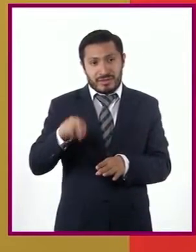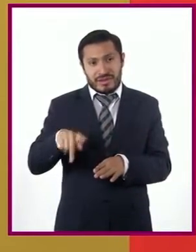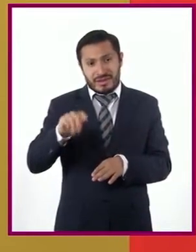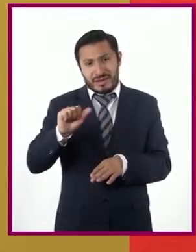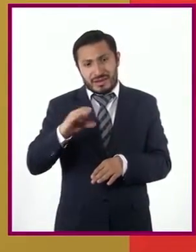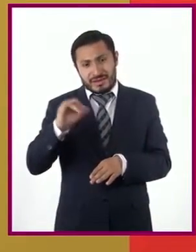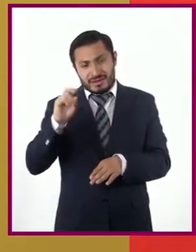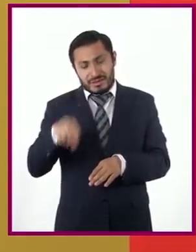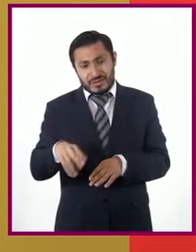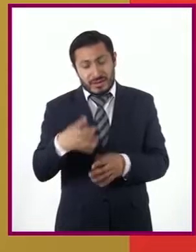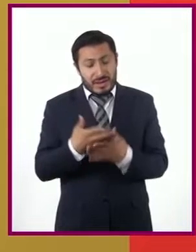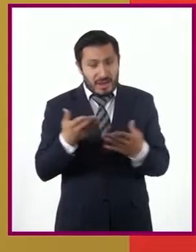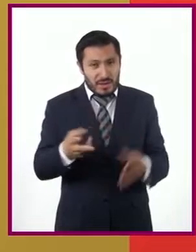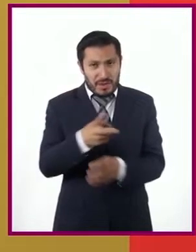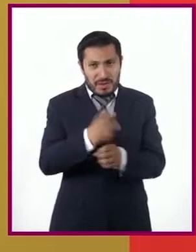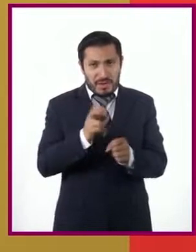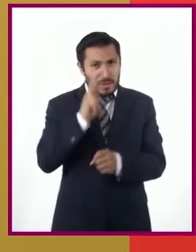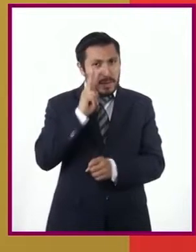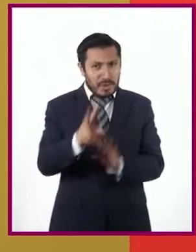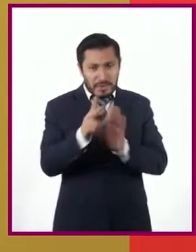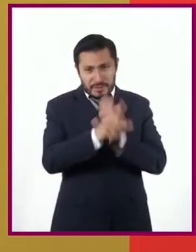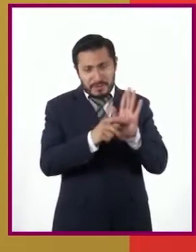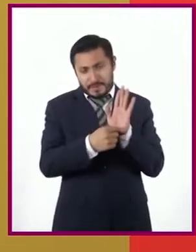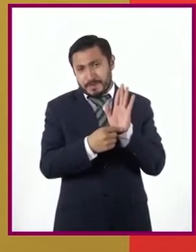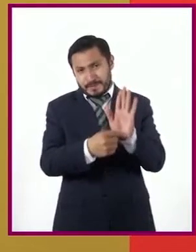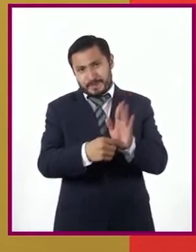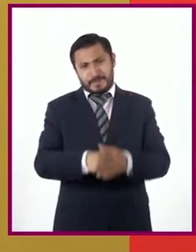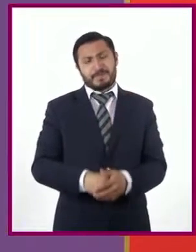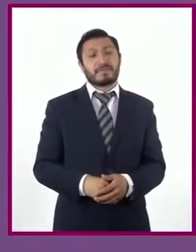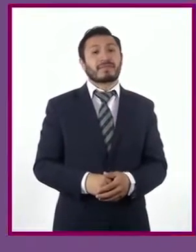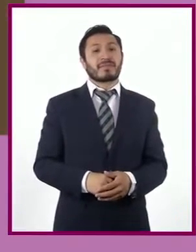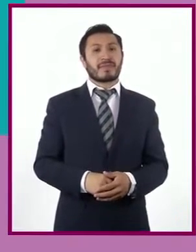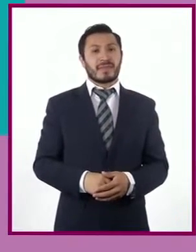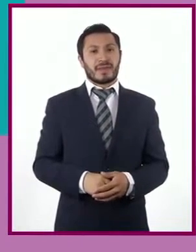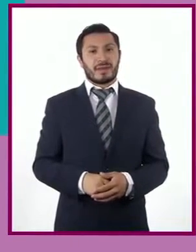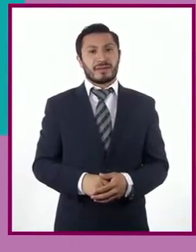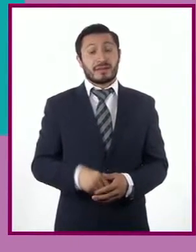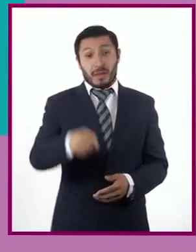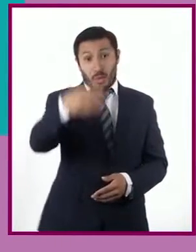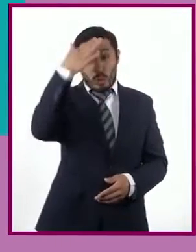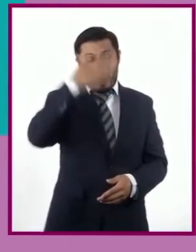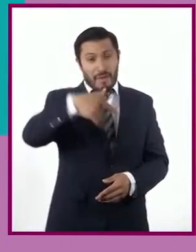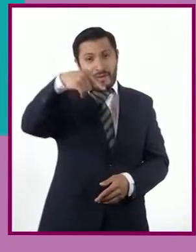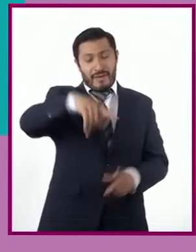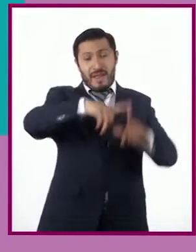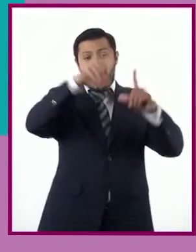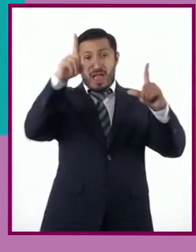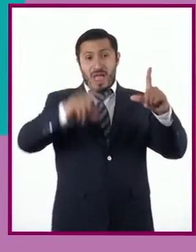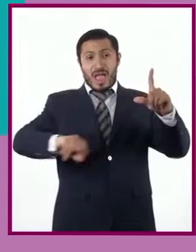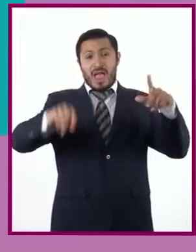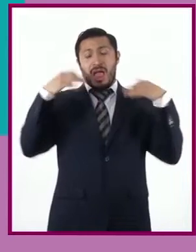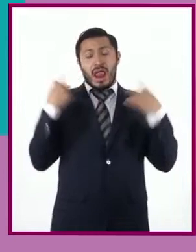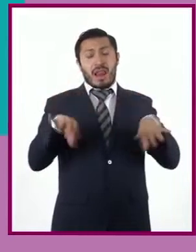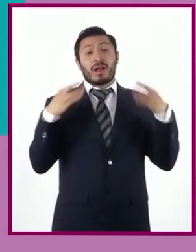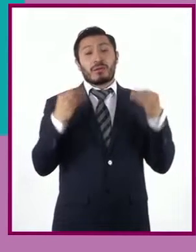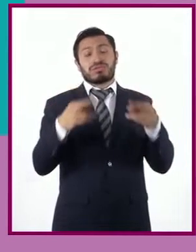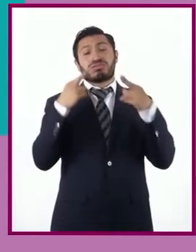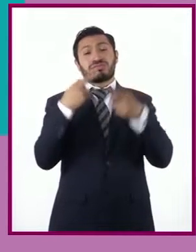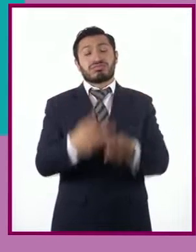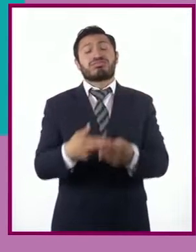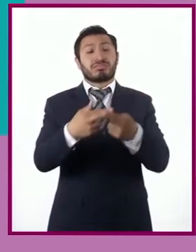Ahora les invitamos a observar con atención el siguiente video. ¿Sabías que en México se han encontrado restos